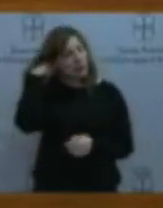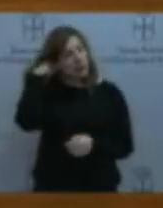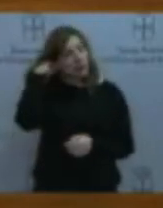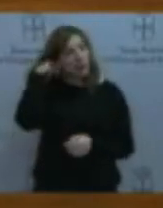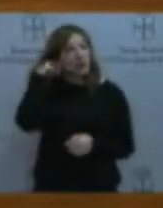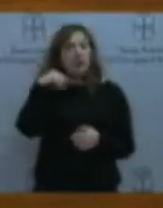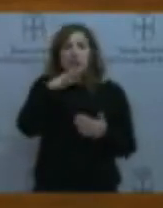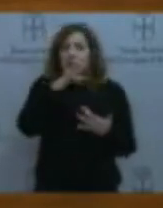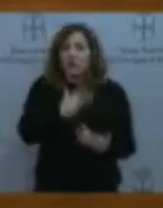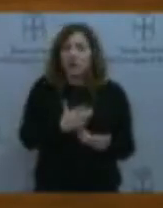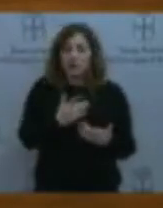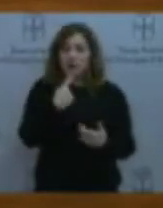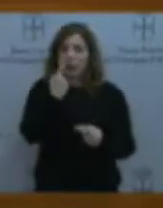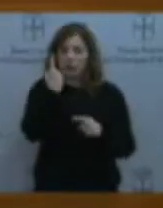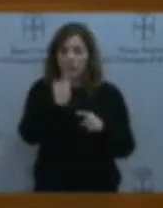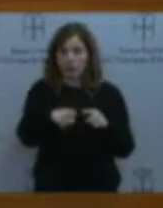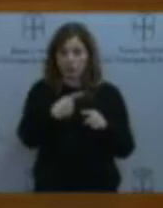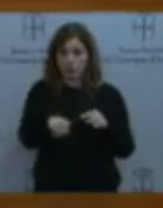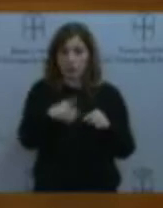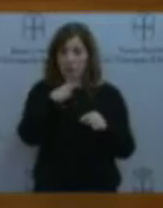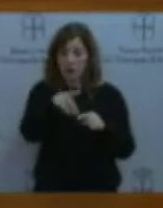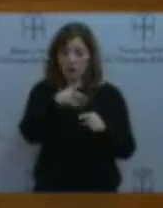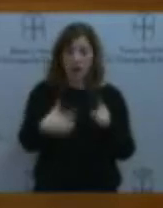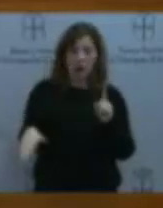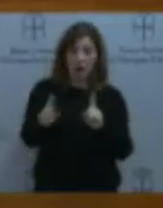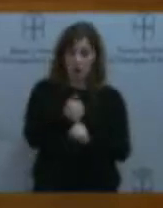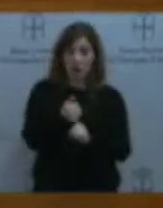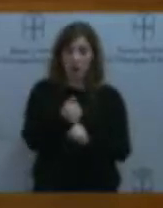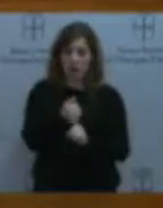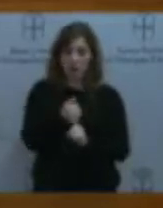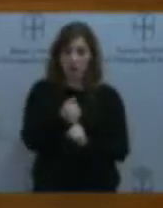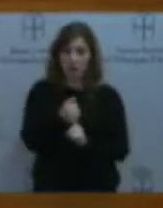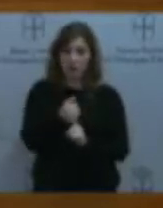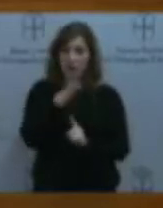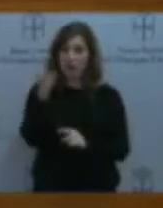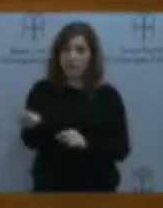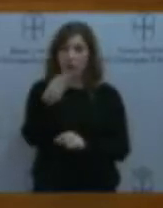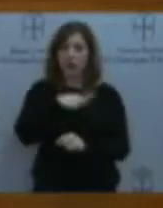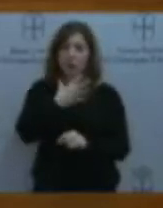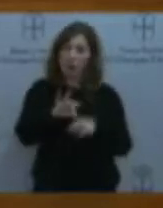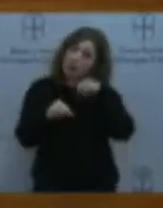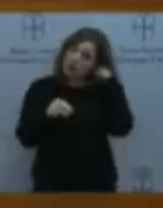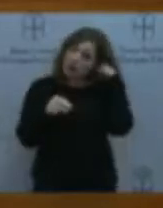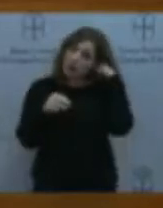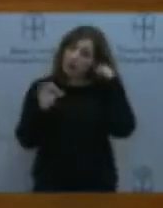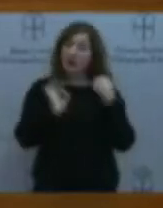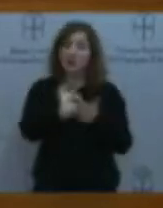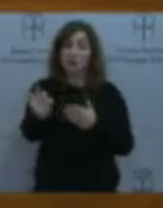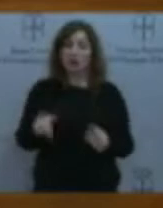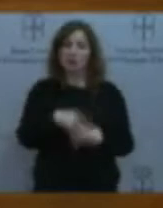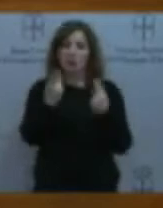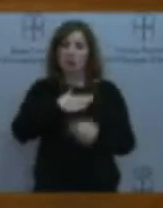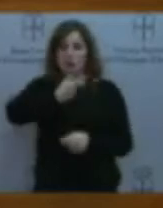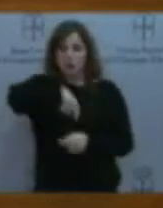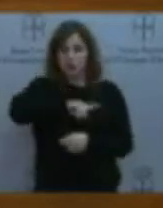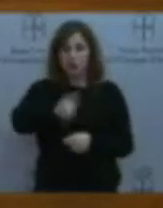le diré otra cosa. Para conseguir todo esto, para poder mejorar nuestros servicios públicos e incidir